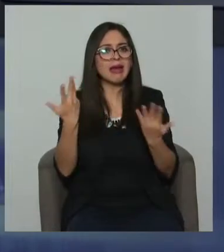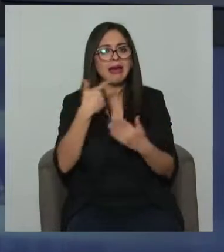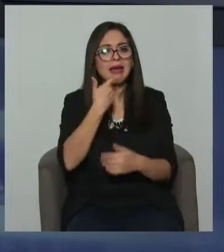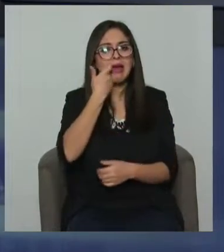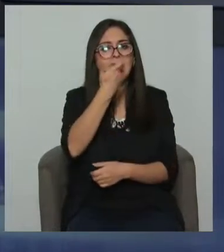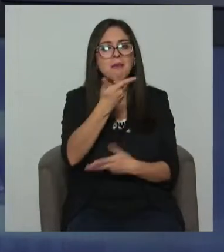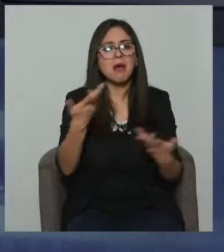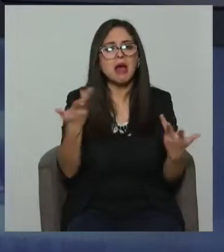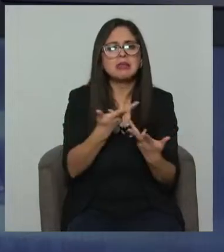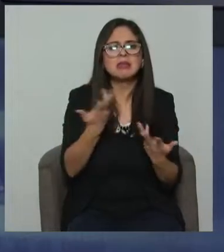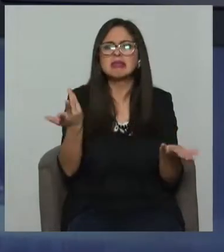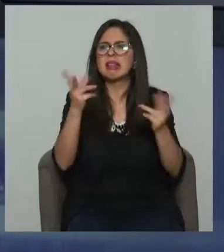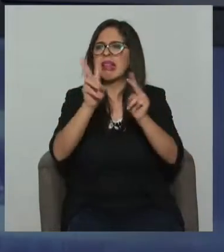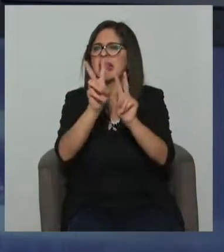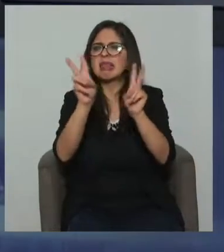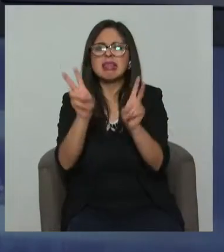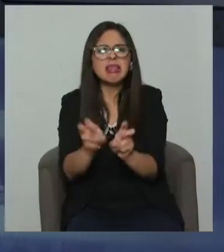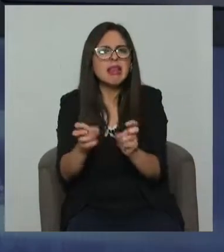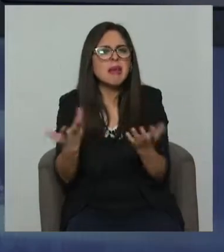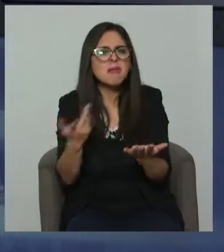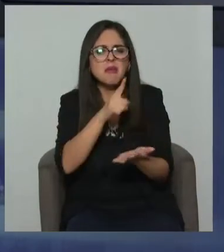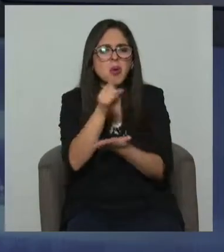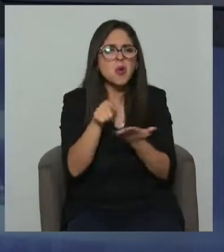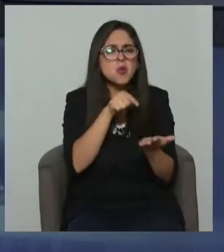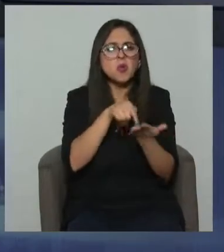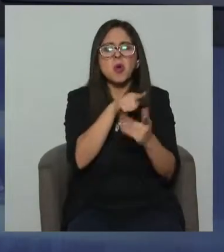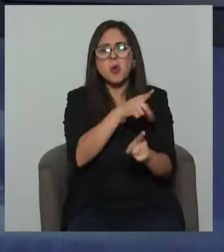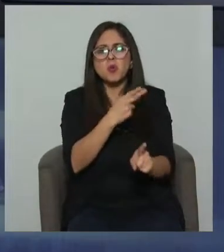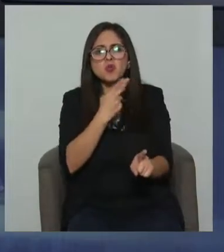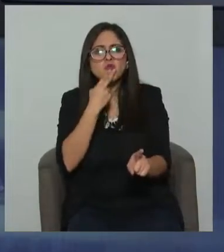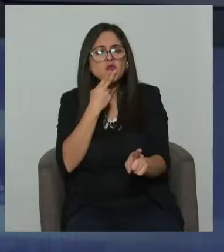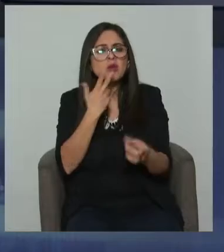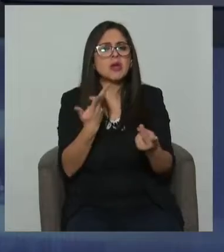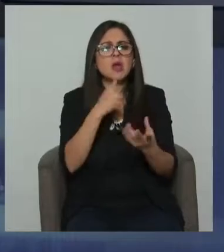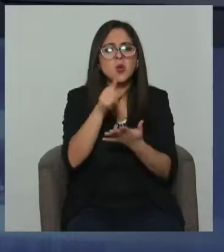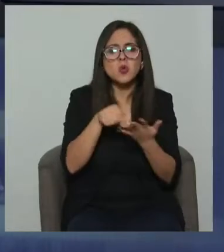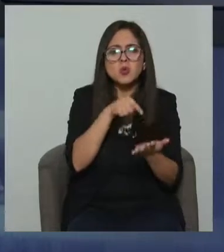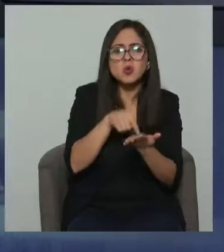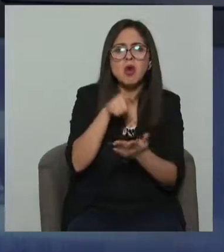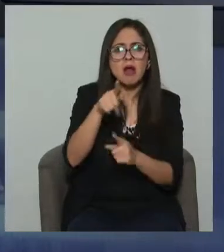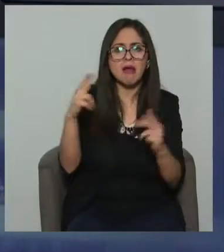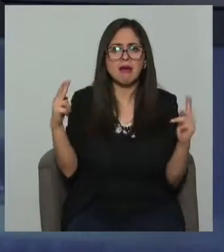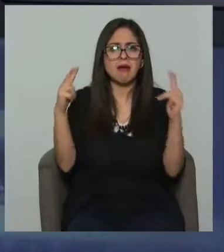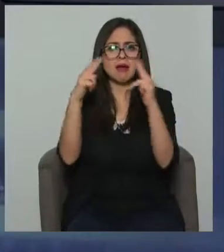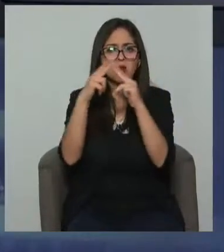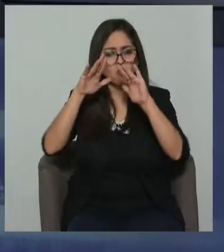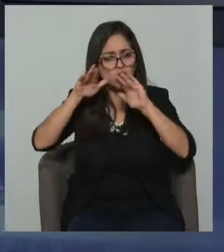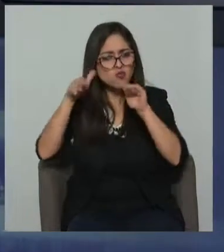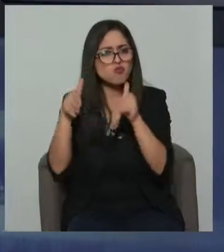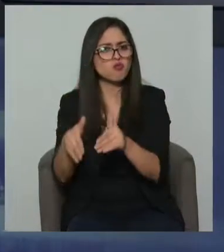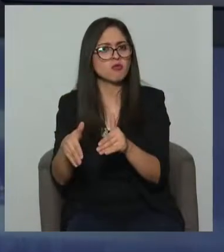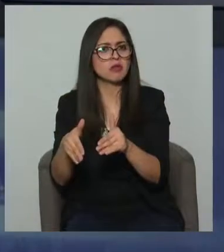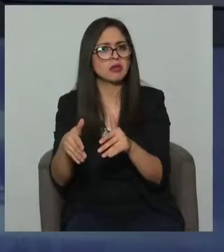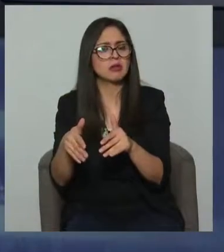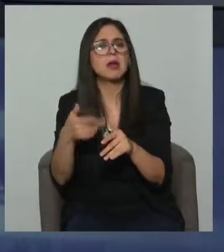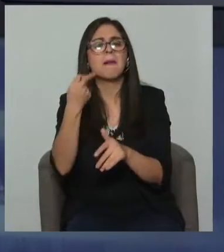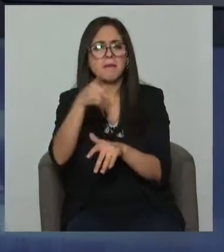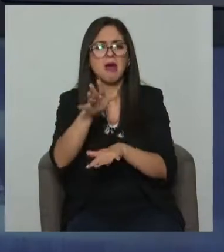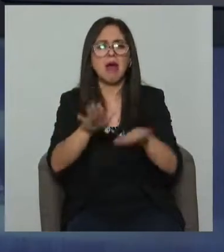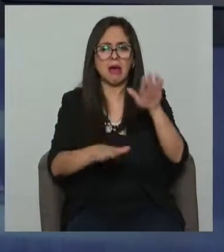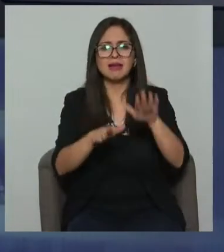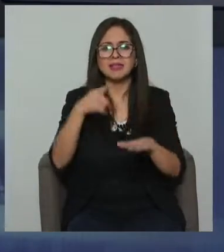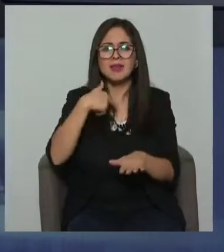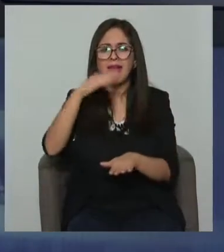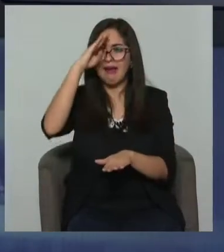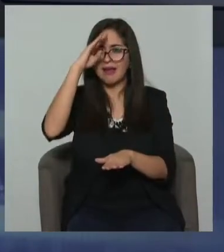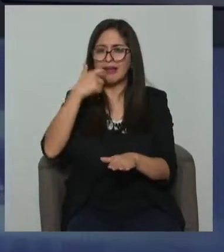crítica sobre los espacios conservadores, sobre espacios religiosos, que muchas veces en lugar de